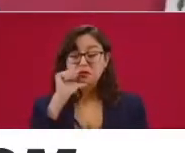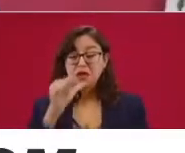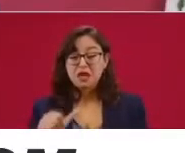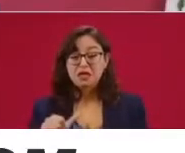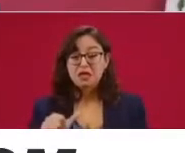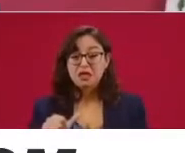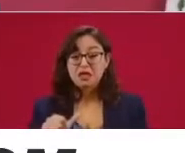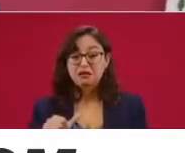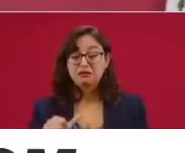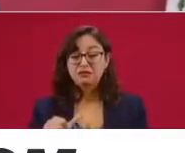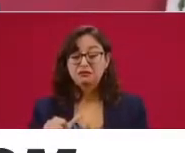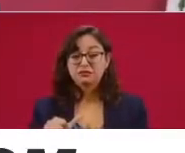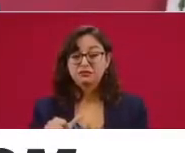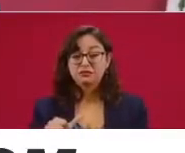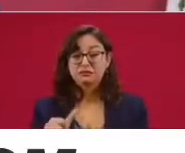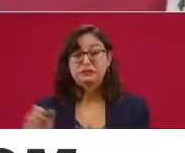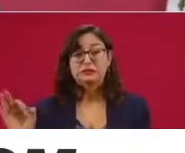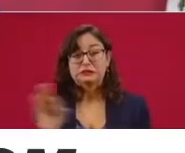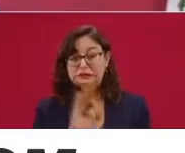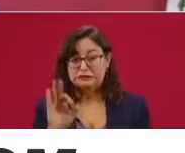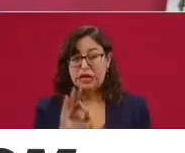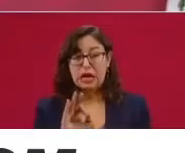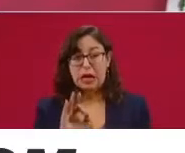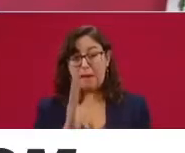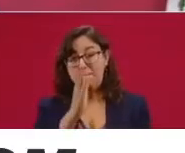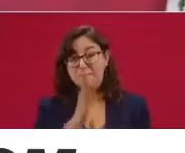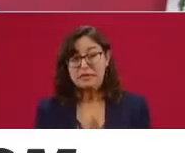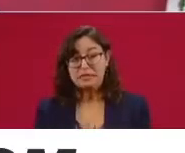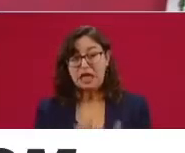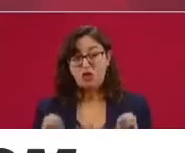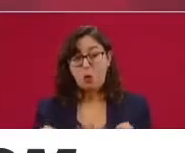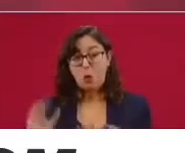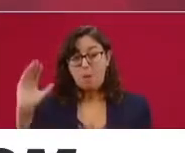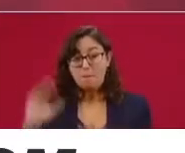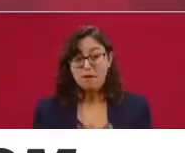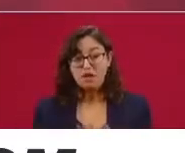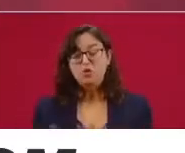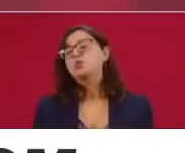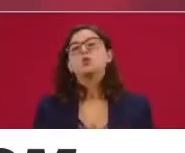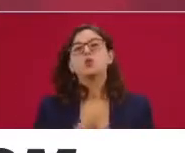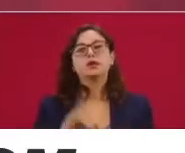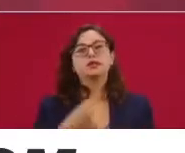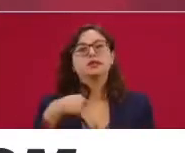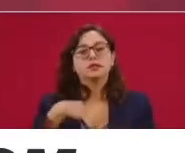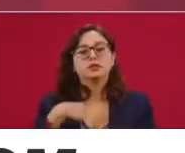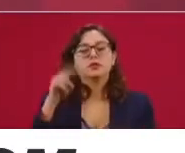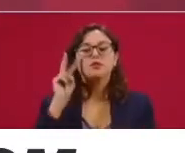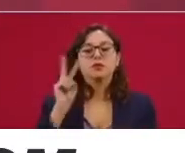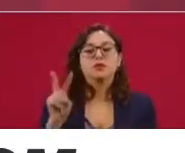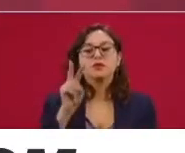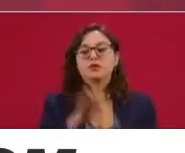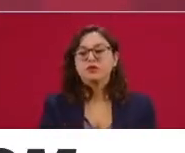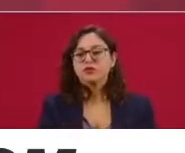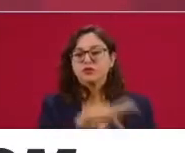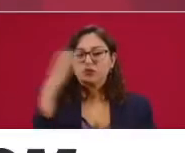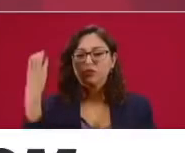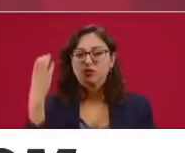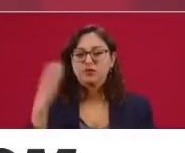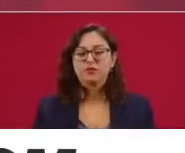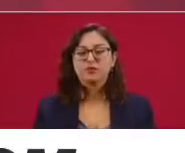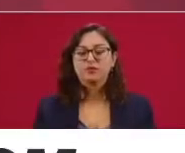que si acaso la mitad o menos. Vi una foto de